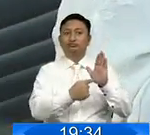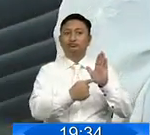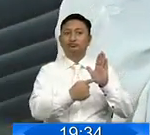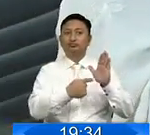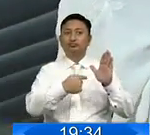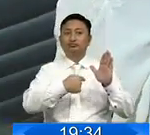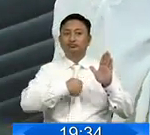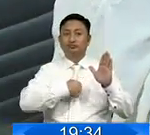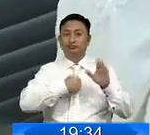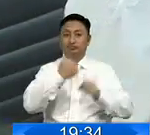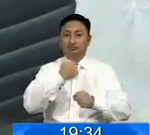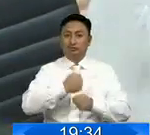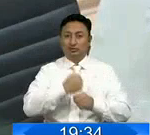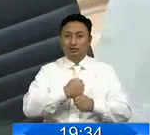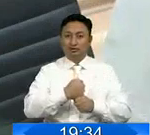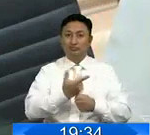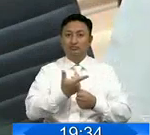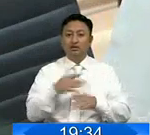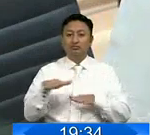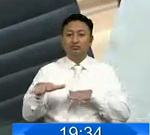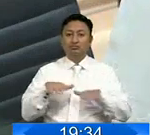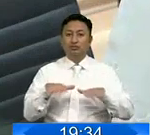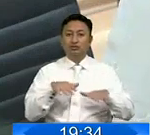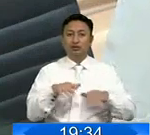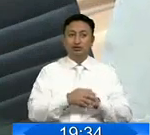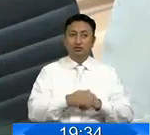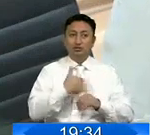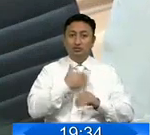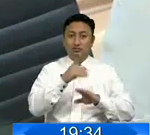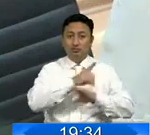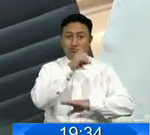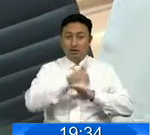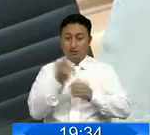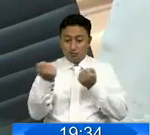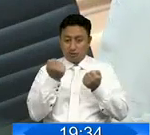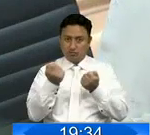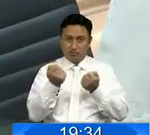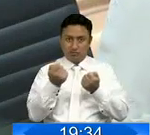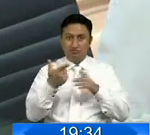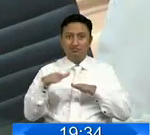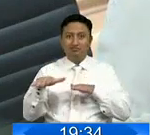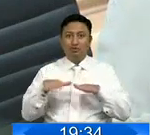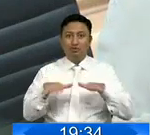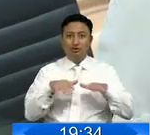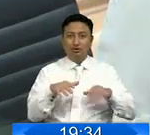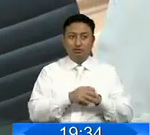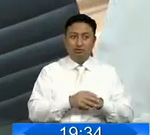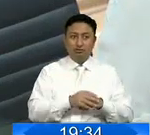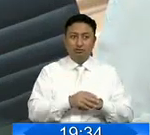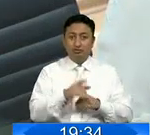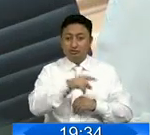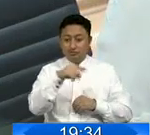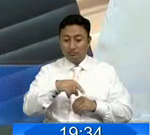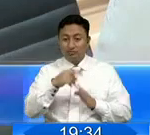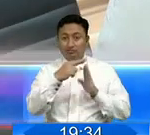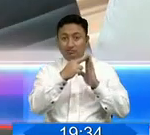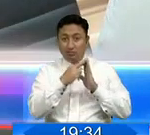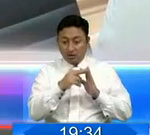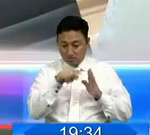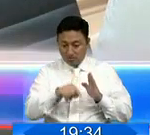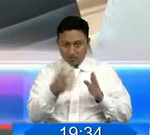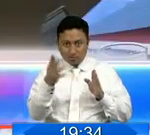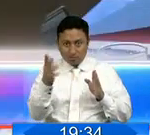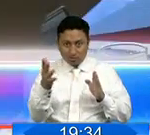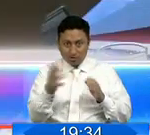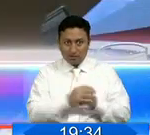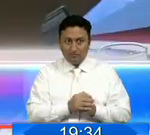mi trabajo de coordinación, no de dirigente. Por tanto, no se los va a encontrar en el registro, por supuesto